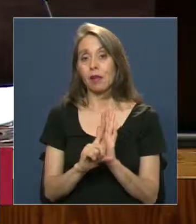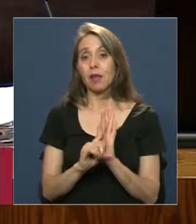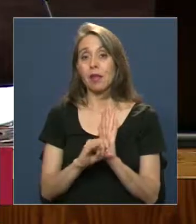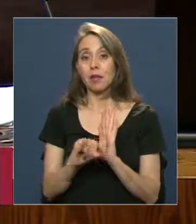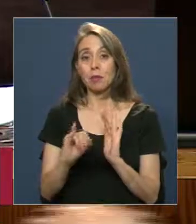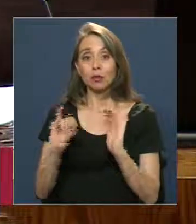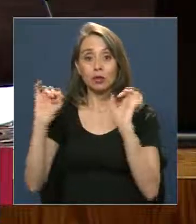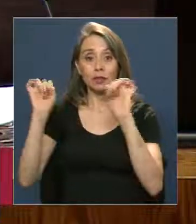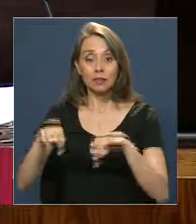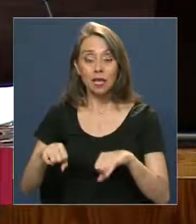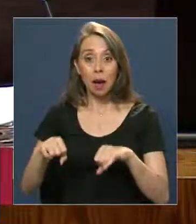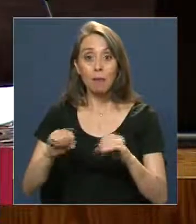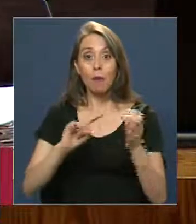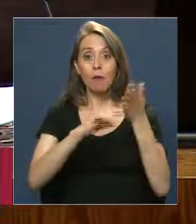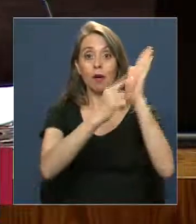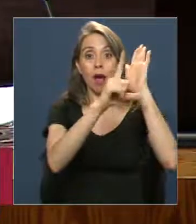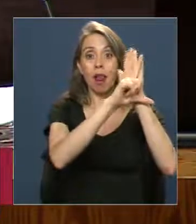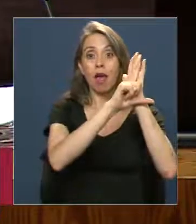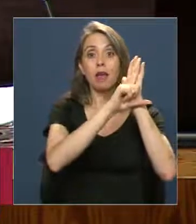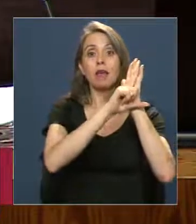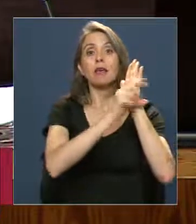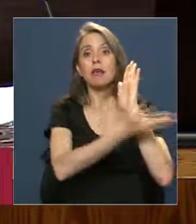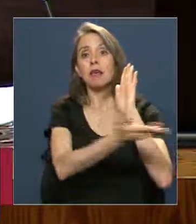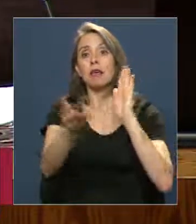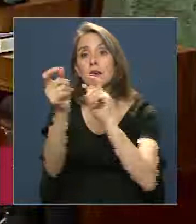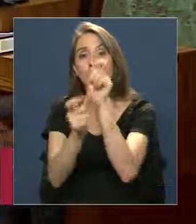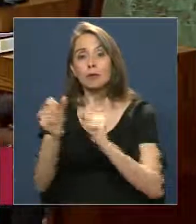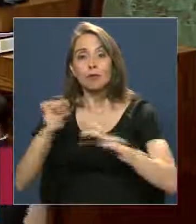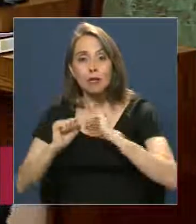noticia para los emprendedores de nuestro país. Gracias, presidente.